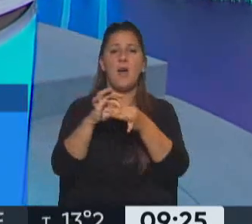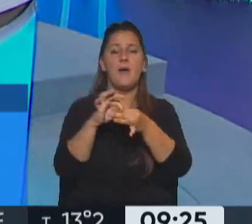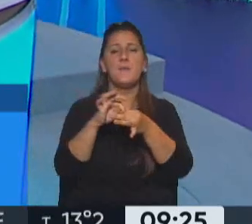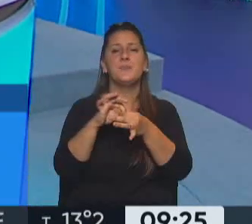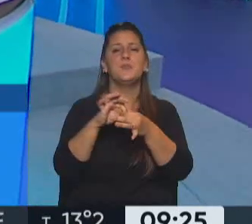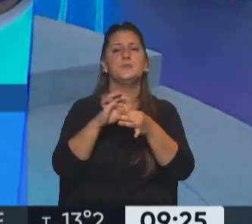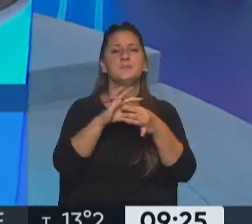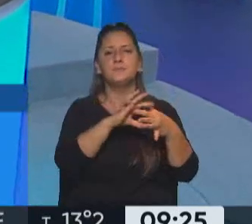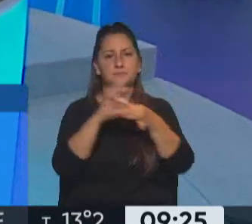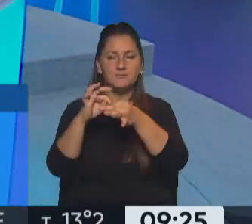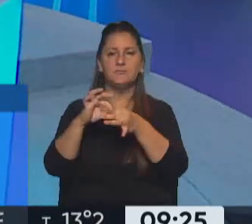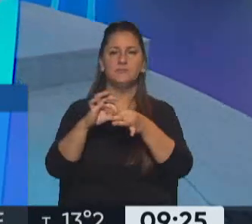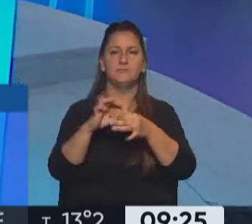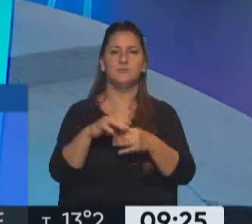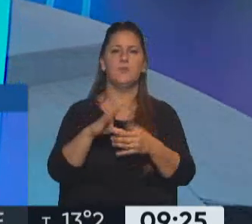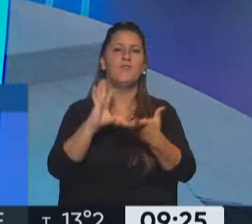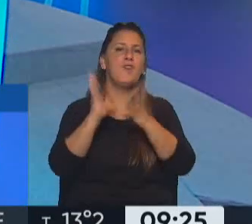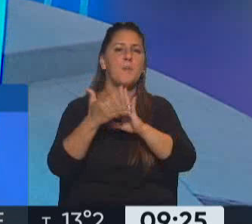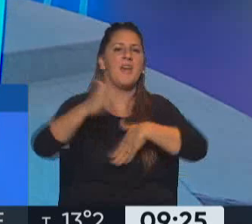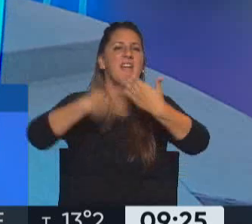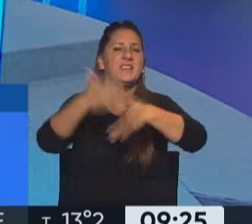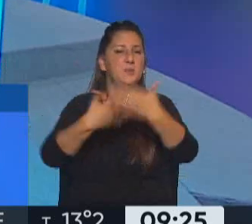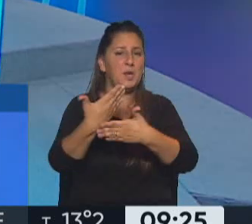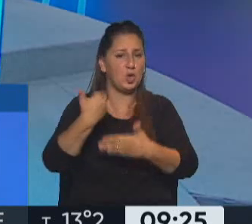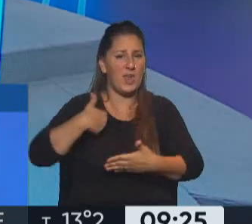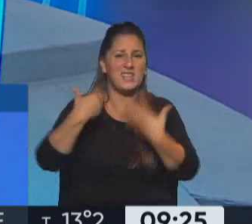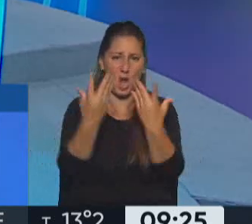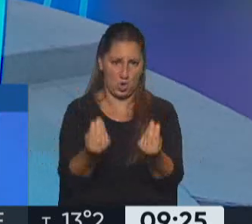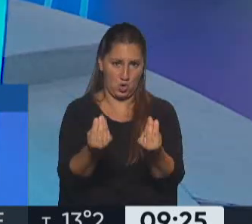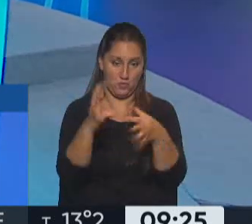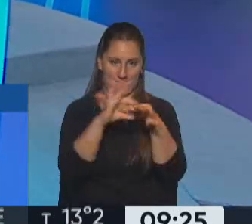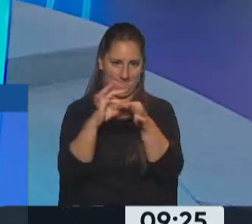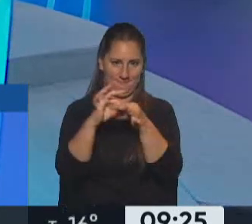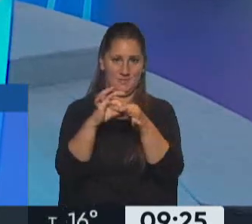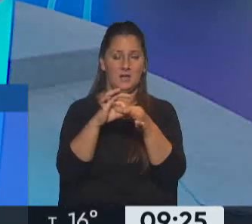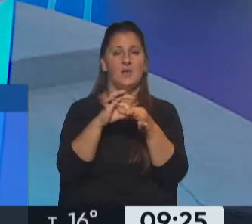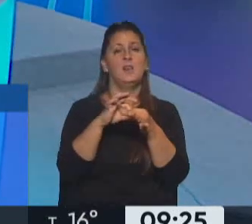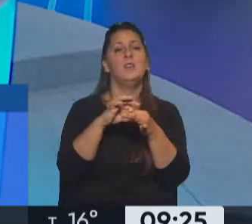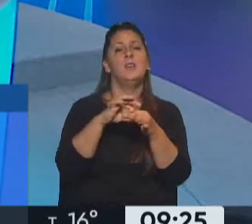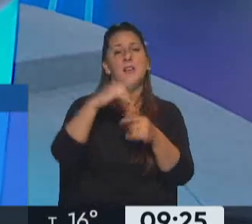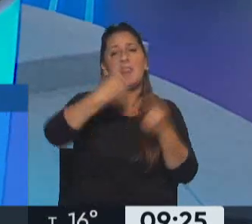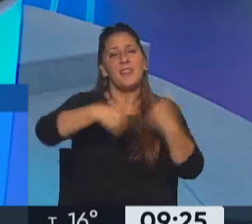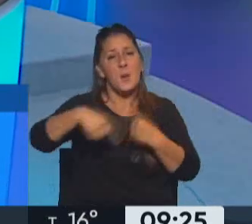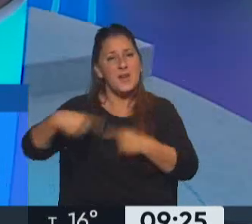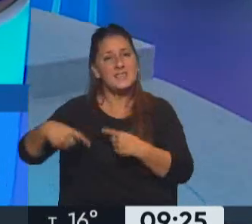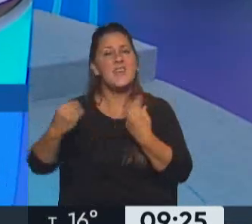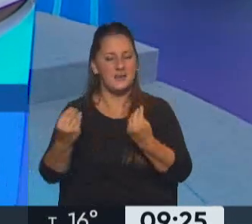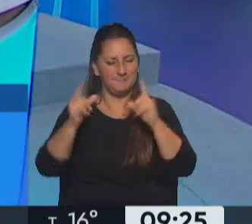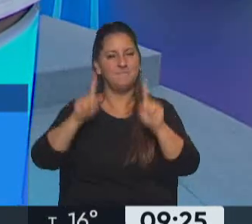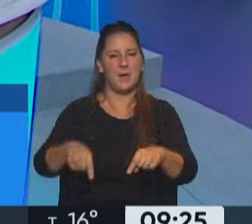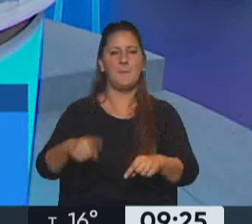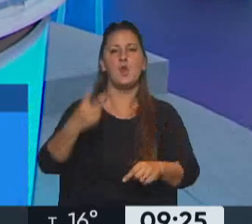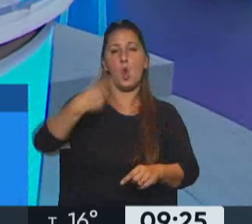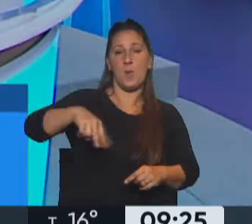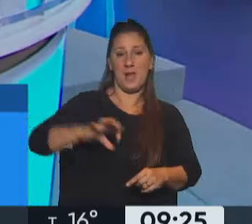sentido ligado a cuál va a ser el modelo de crecimiento del país. Y la diversidad es una cualidad del Frente de Todos, y el propio presidente en noviembre